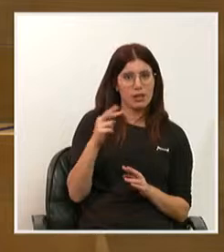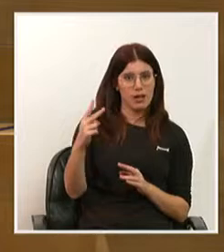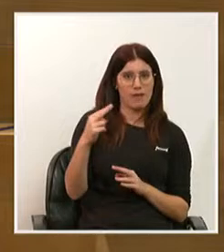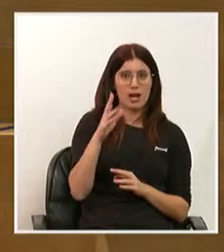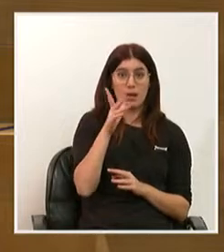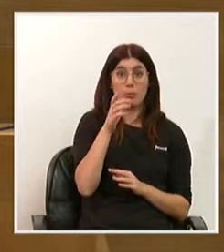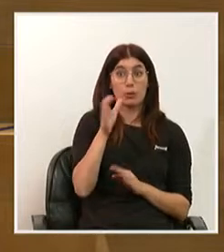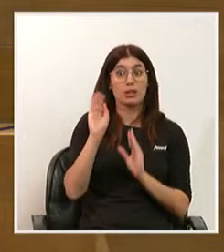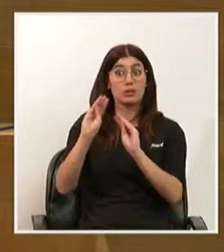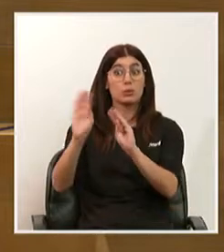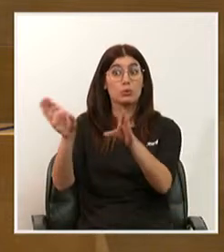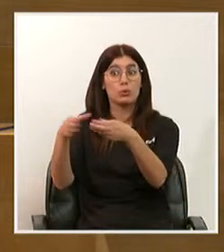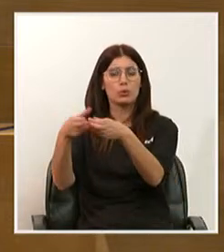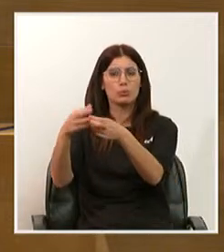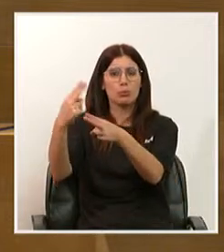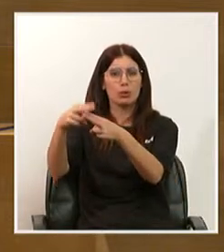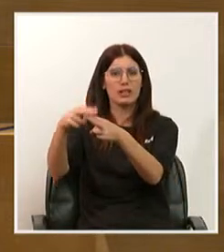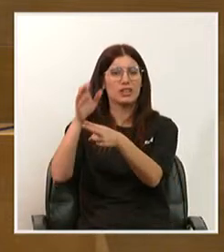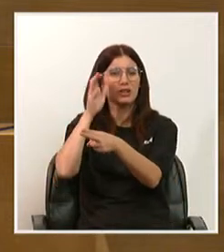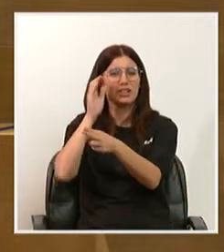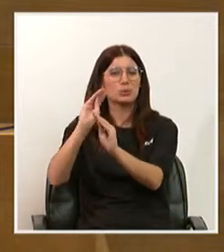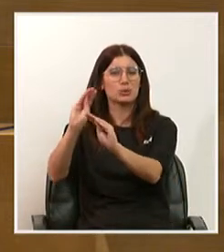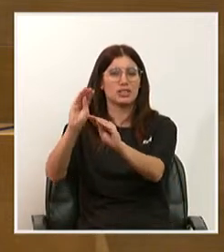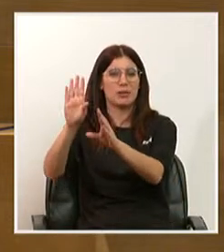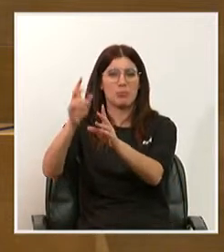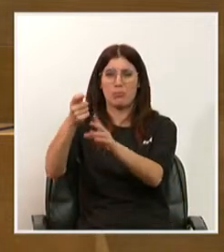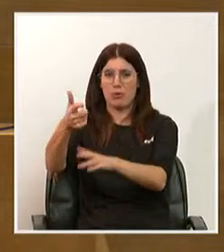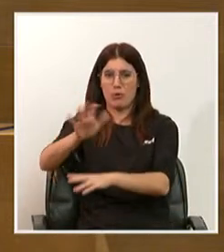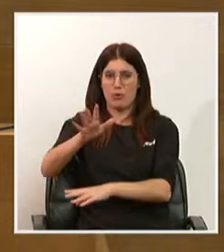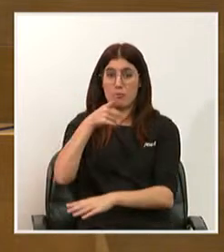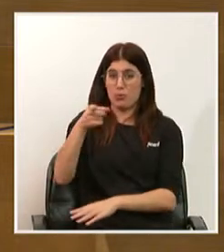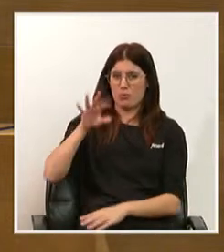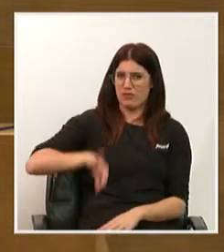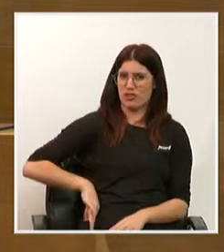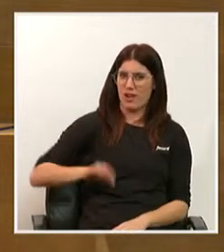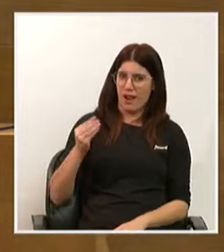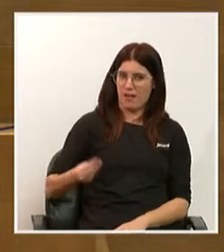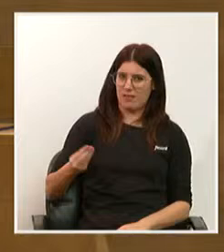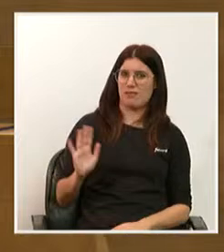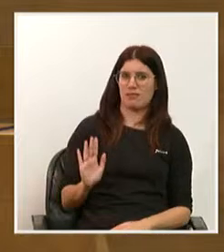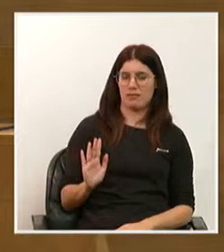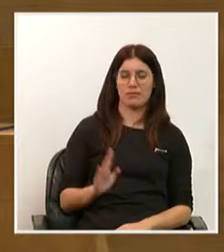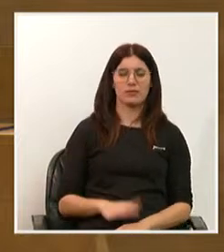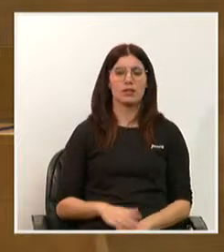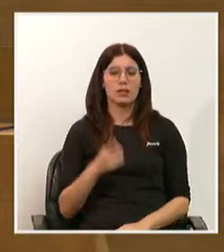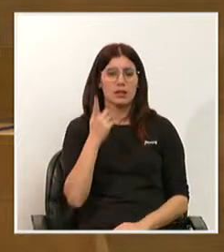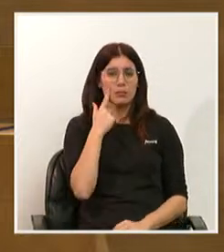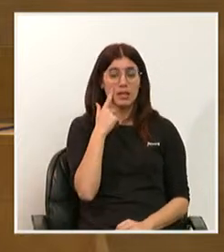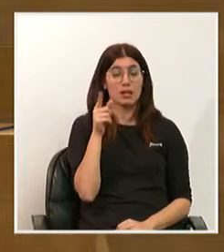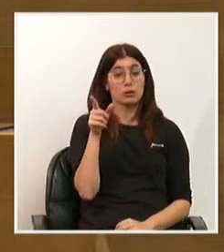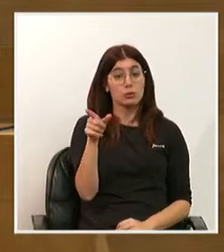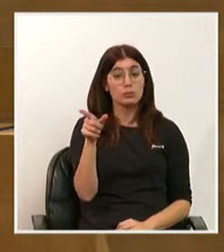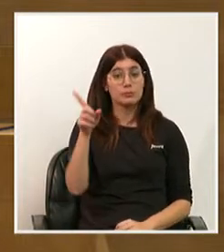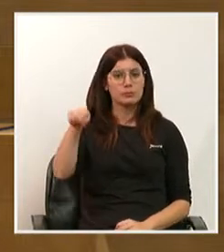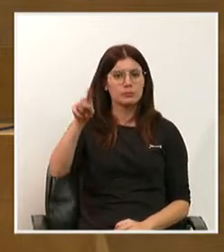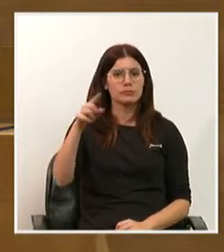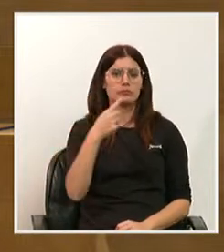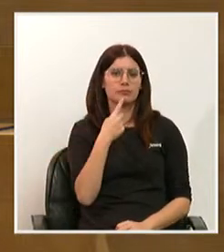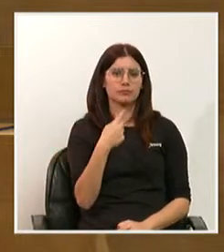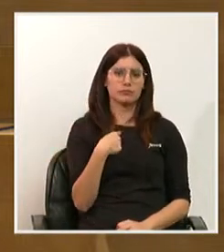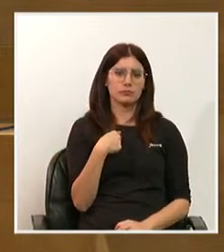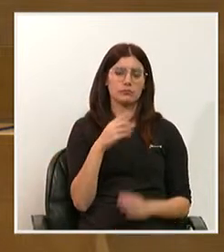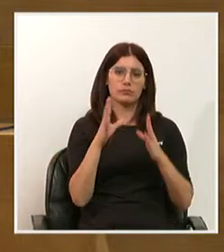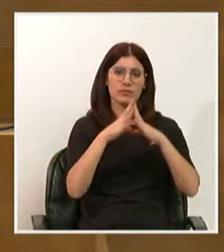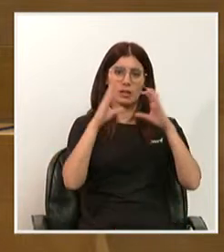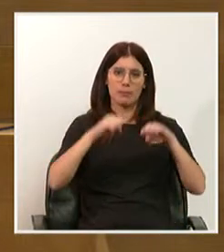escucha poco siendo usted un profesional porque mire vamos a ver ustedes dicen que que que el pacto